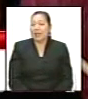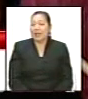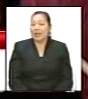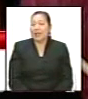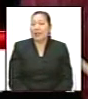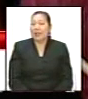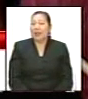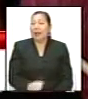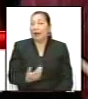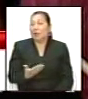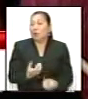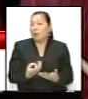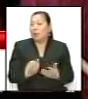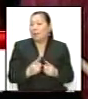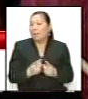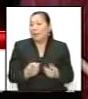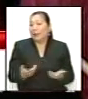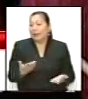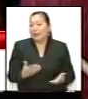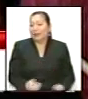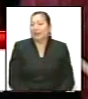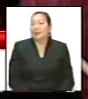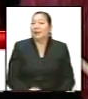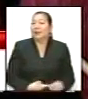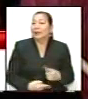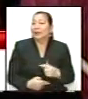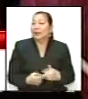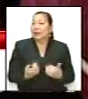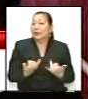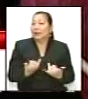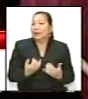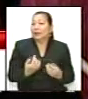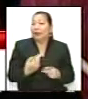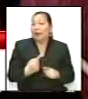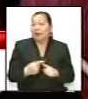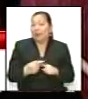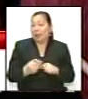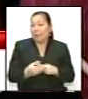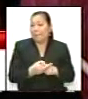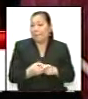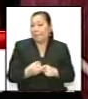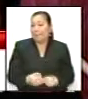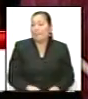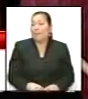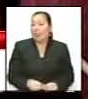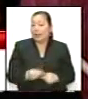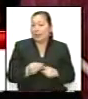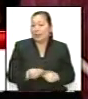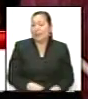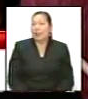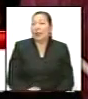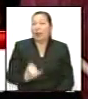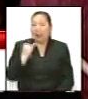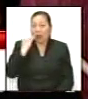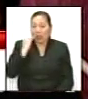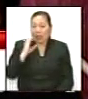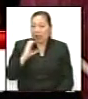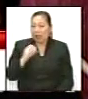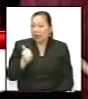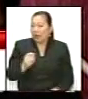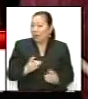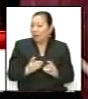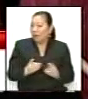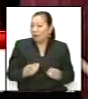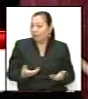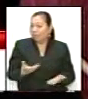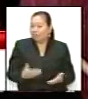señor Chu, habría tantas cosas que preguntar. Los que venimos en realidad de diferentes regiones, en especial Ica, ¿no?, un